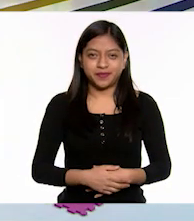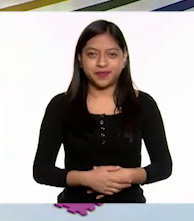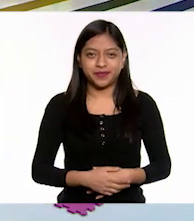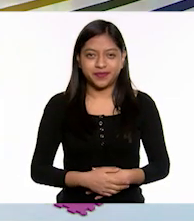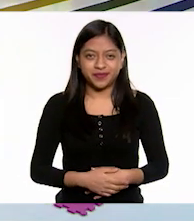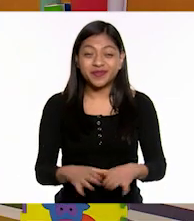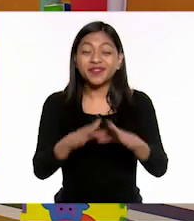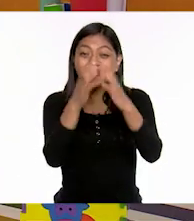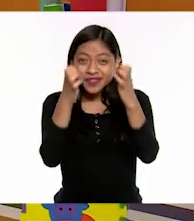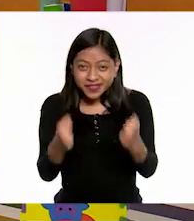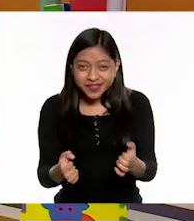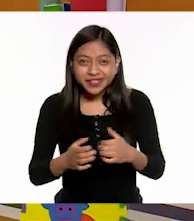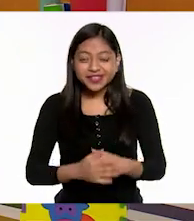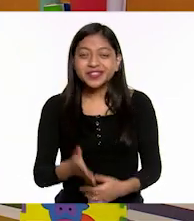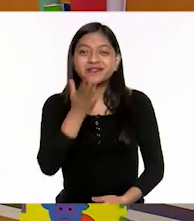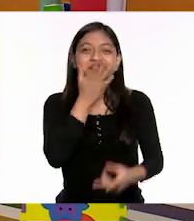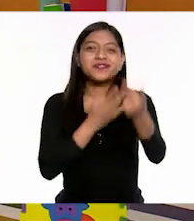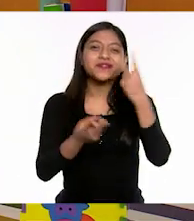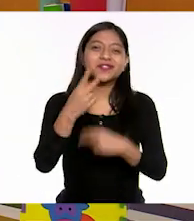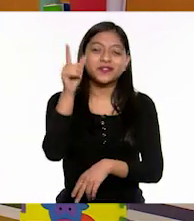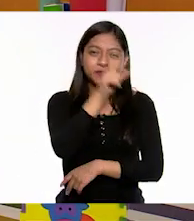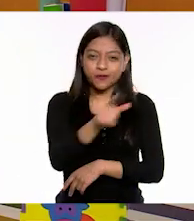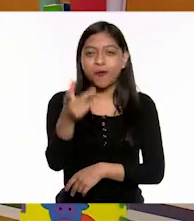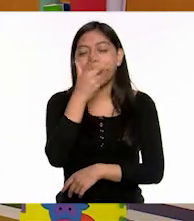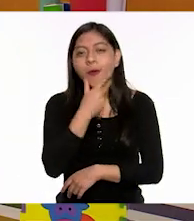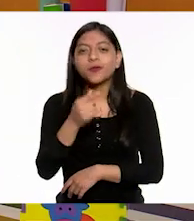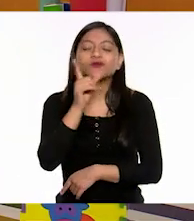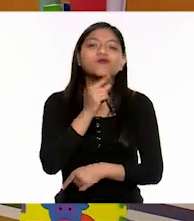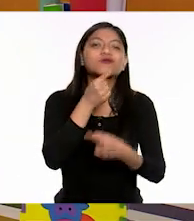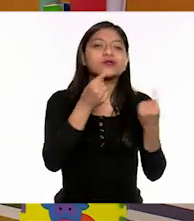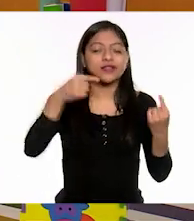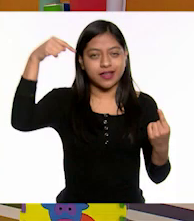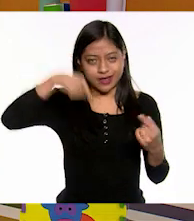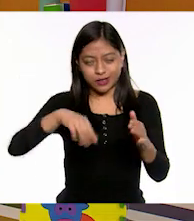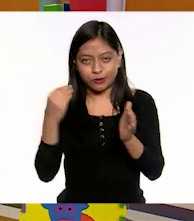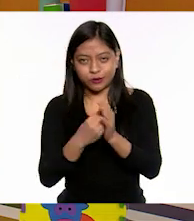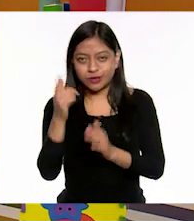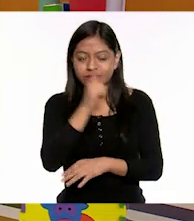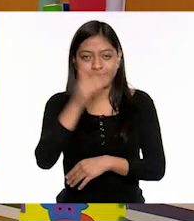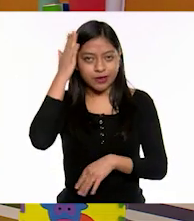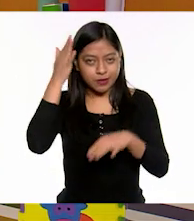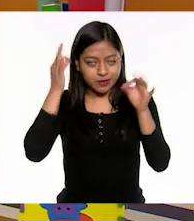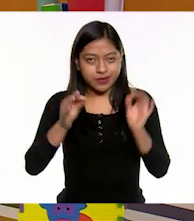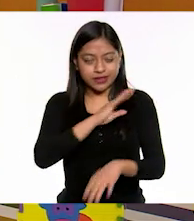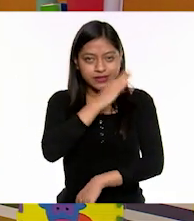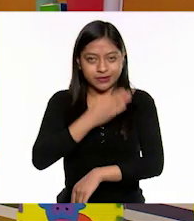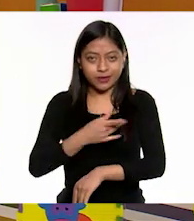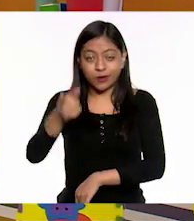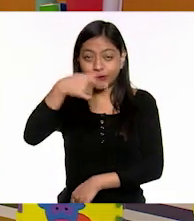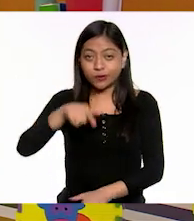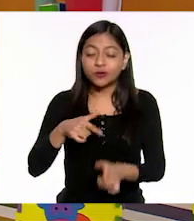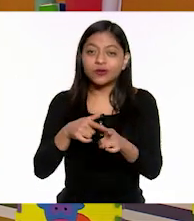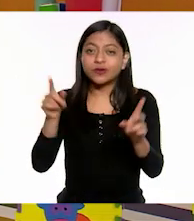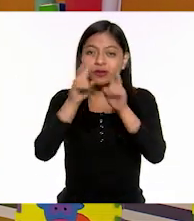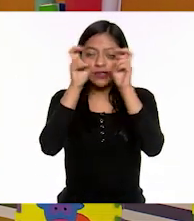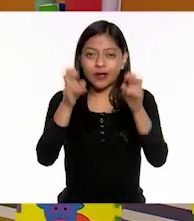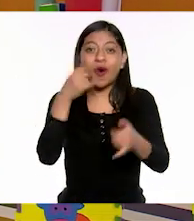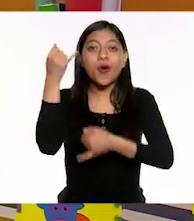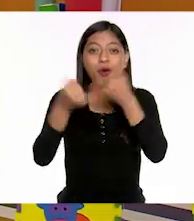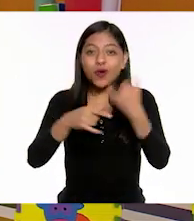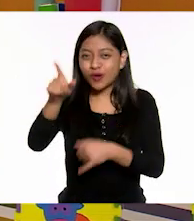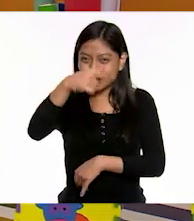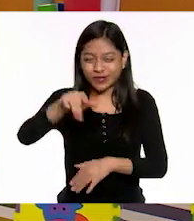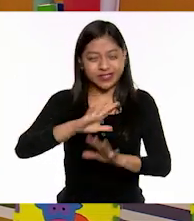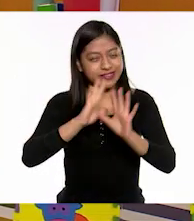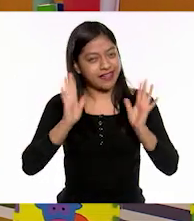como estas bienvenidas bienvenidos a esta su clase de lengua materna el día de hoy vamos a continuar con el tema los juegos que